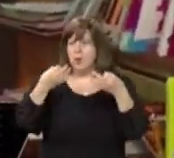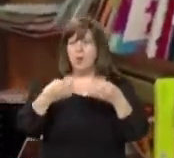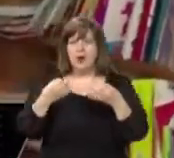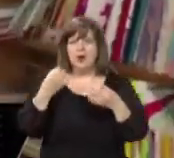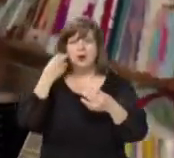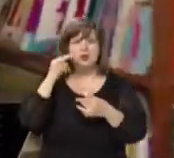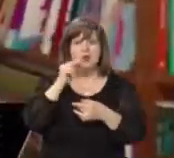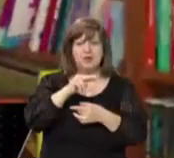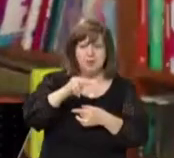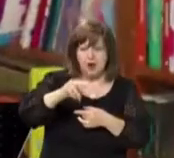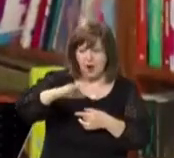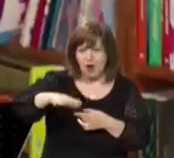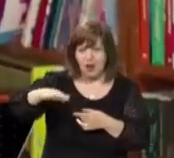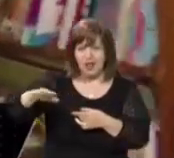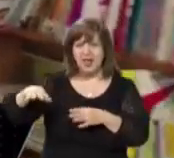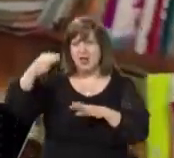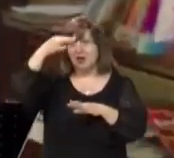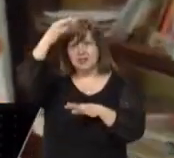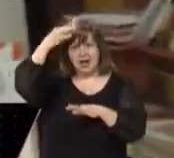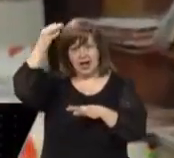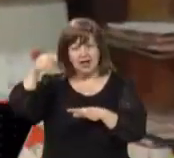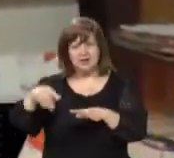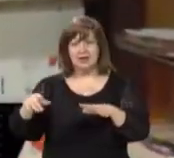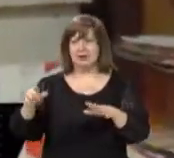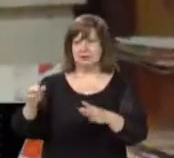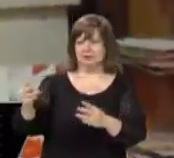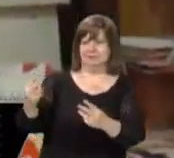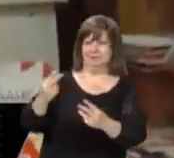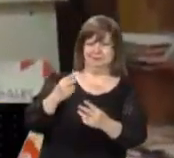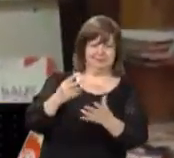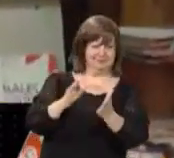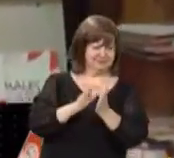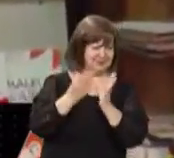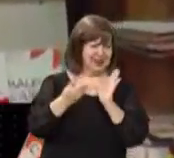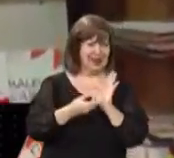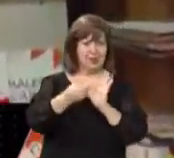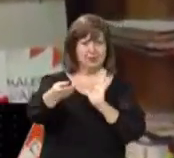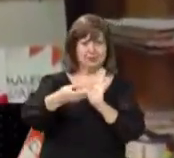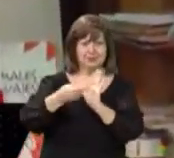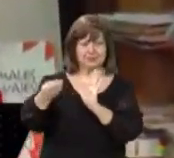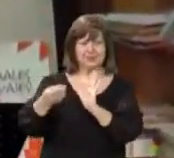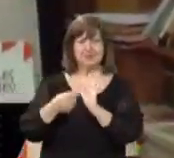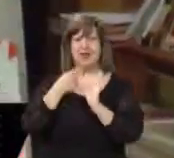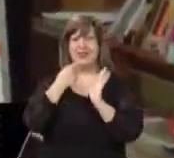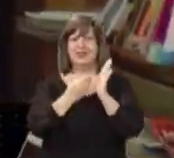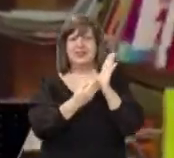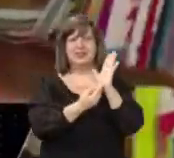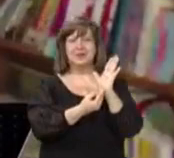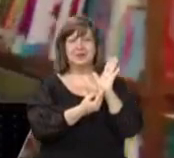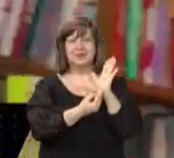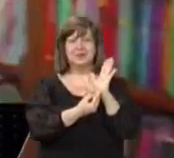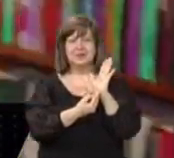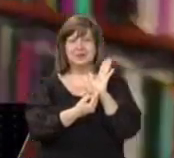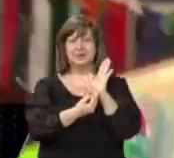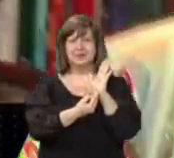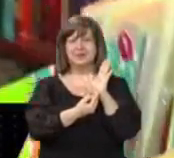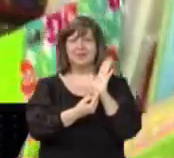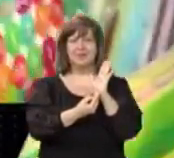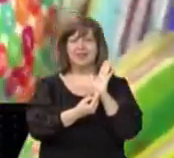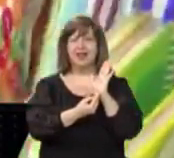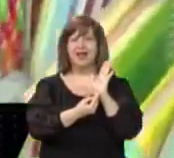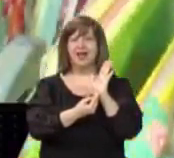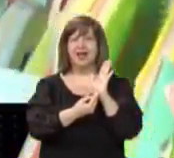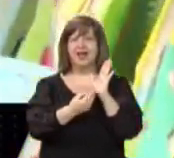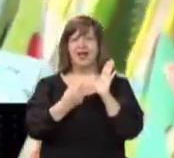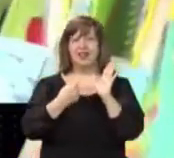que vemos a los chicos una obra bárbara y vienen felices a buscar su libro. Es más, mirá, dice, yo no me voy a llevar lo que quieran, yo me voy a llevar lo